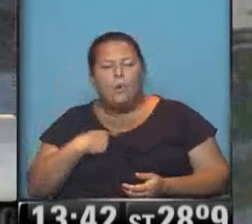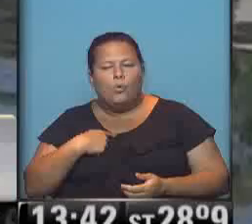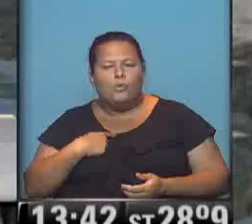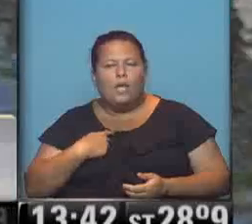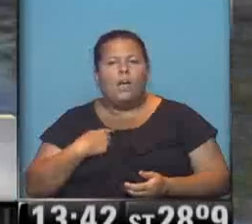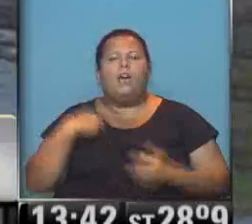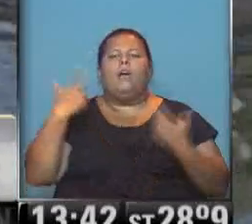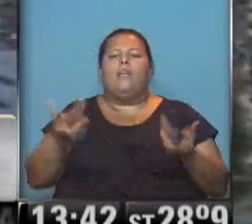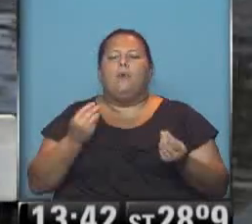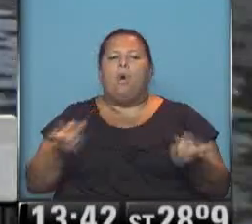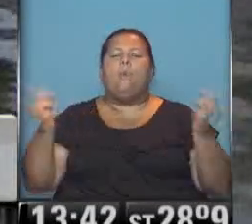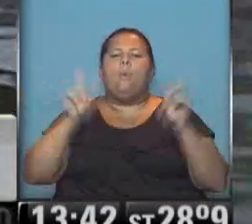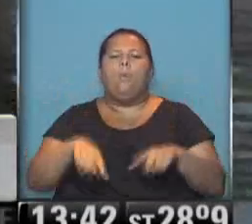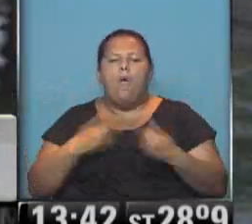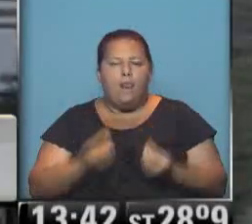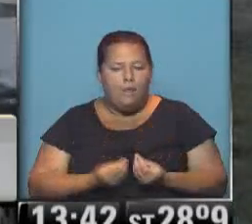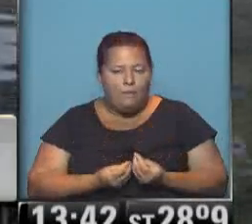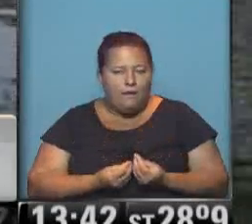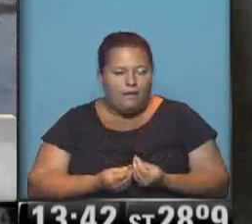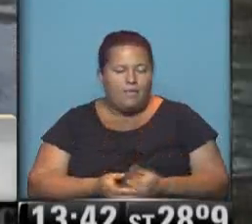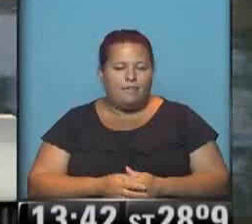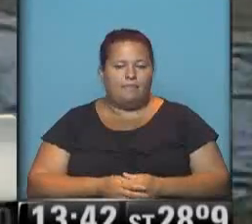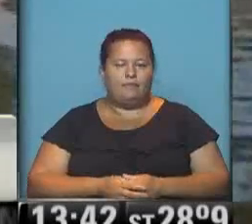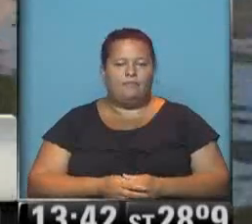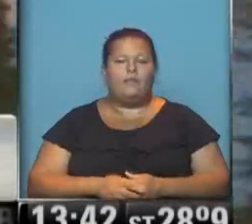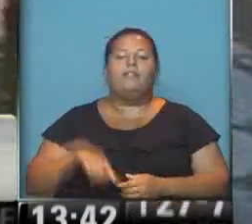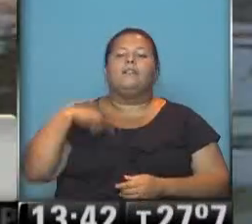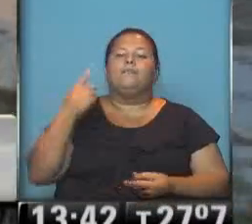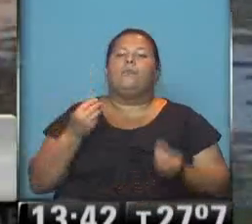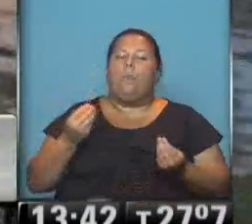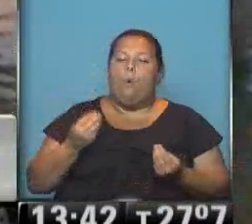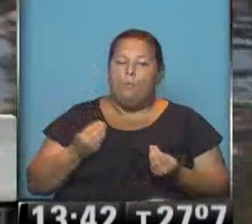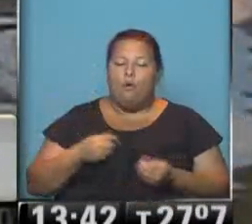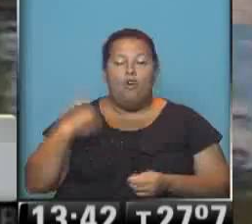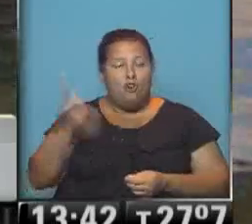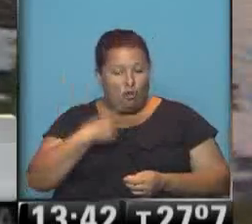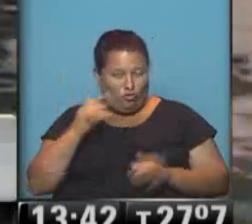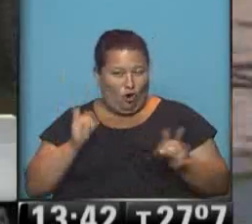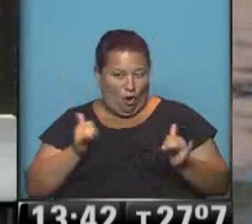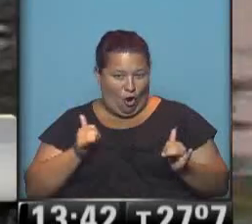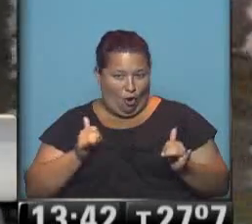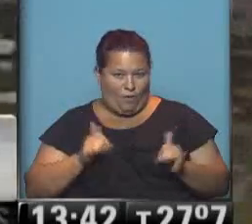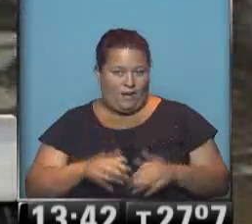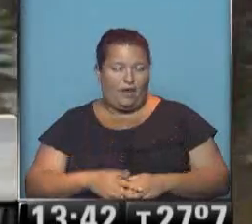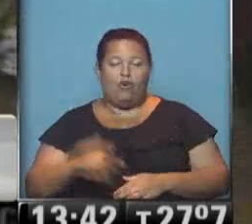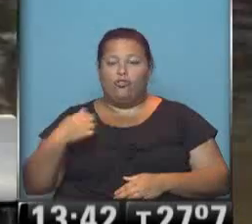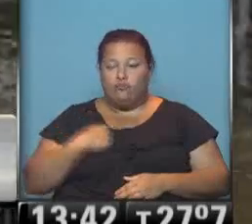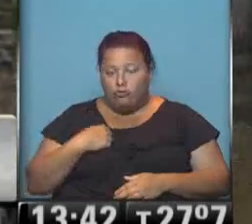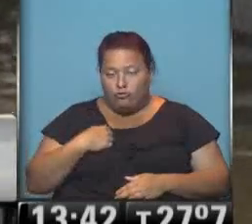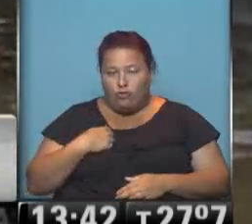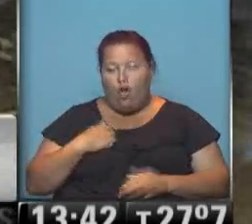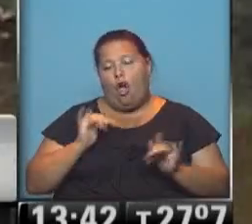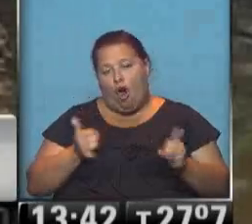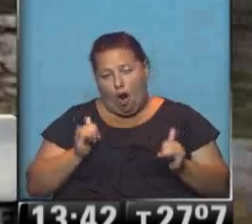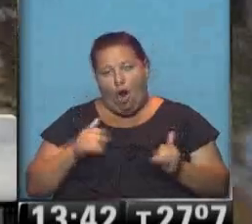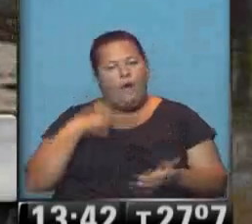después de esto Cómo empezás cómo empezá Nosotros somos jóvenes yo soy